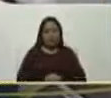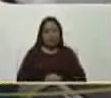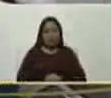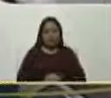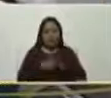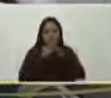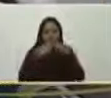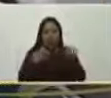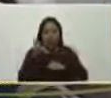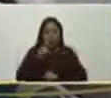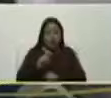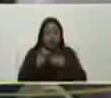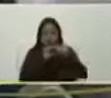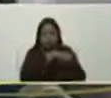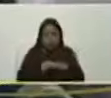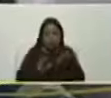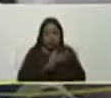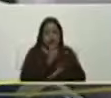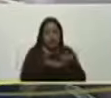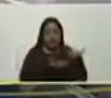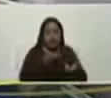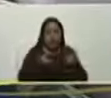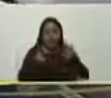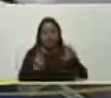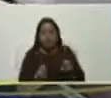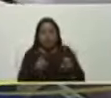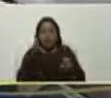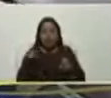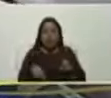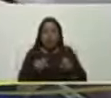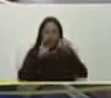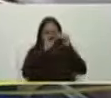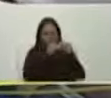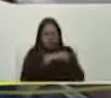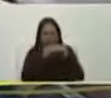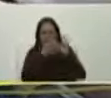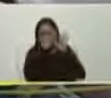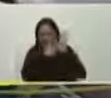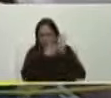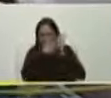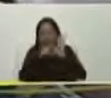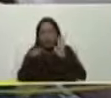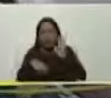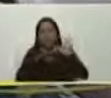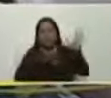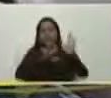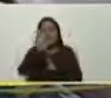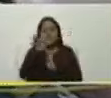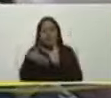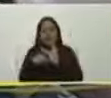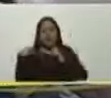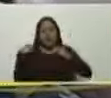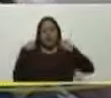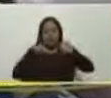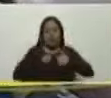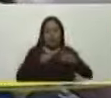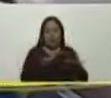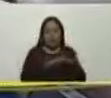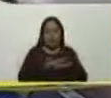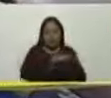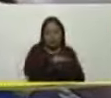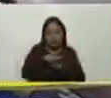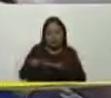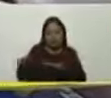lo que tiene que ver con cocinas nuevas, menajería, vienen en camino 15.000 bultos escolares para darle a cada